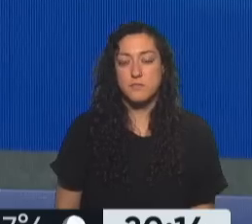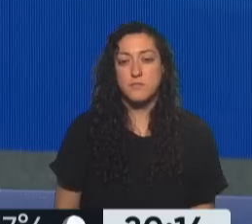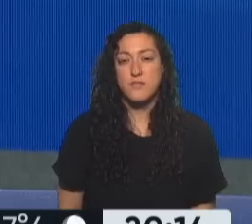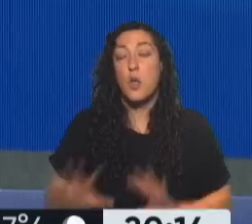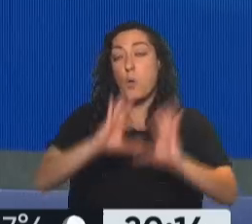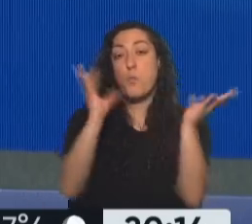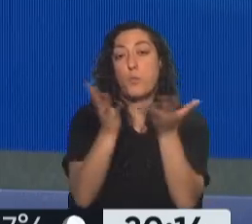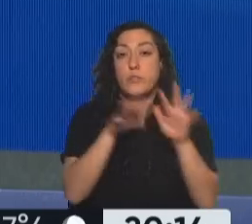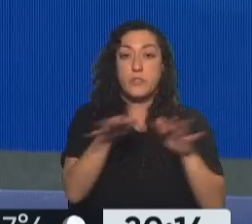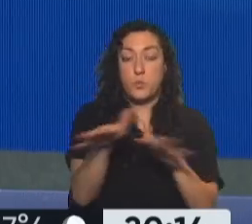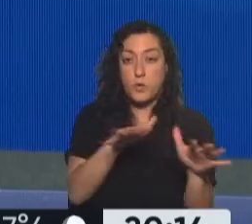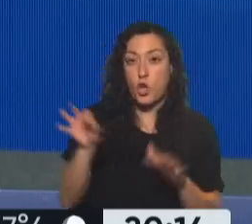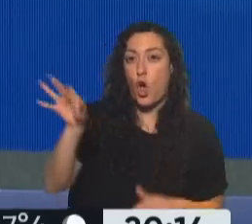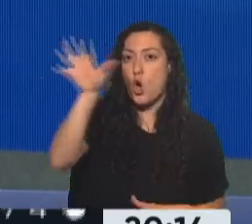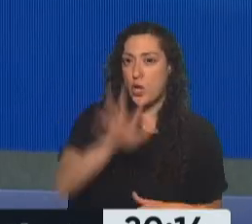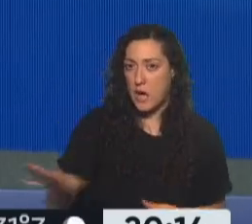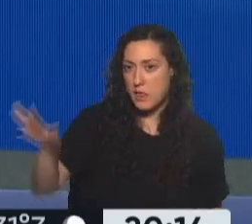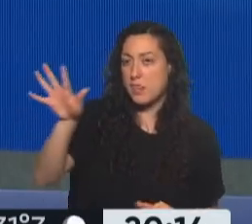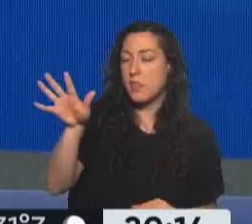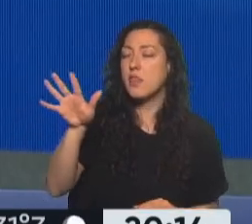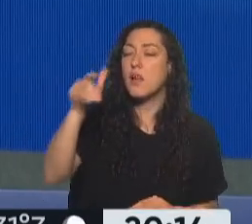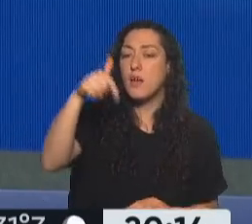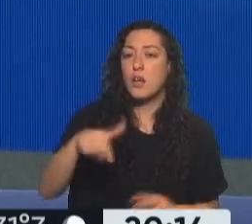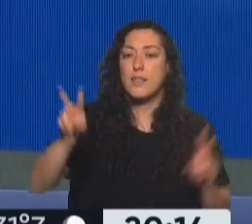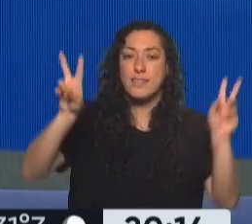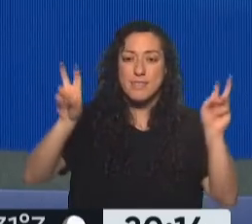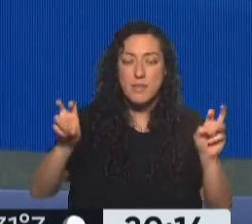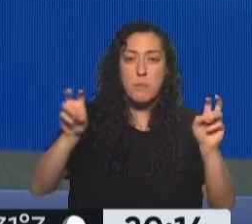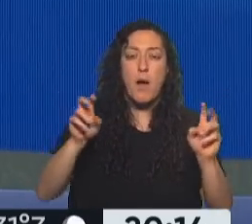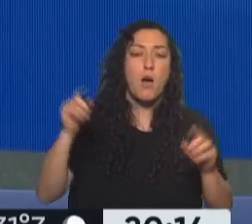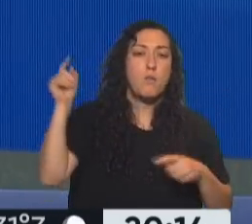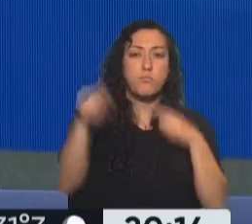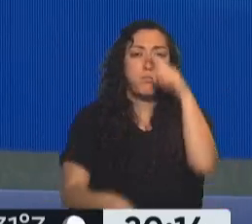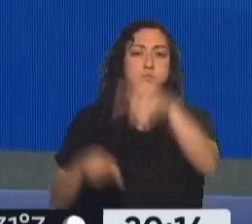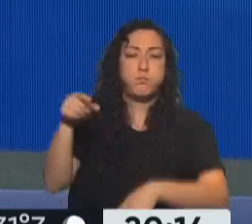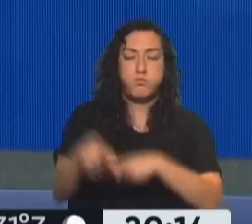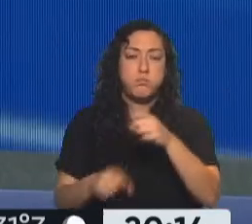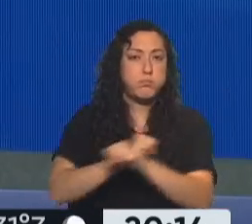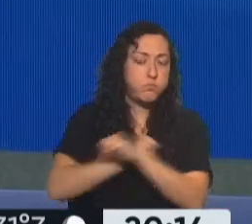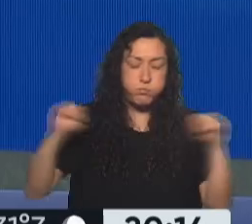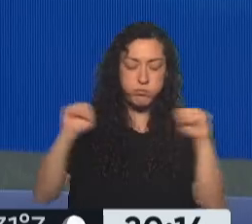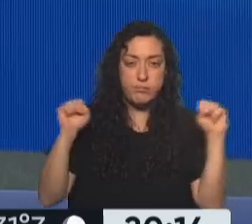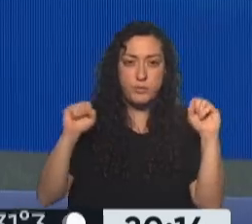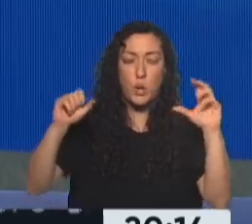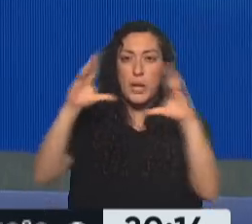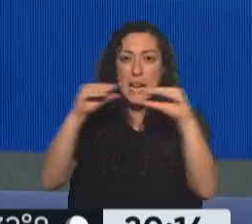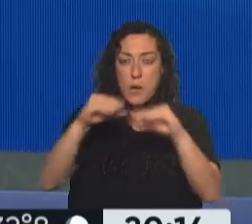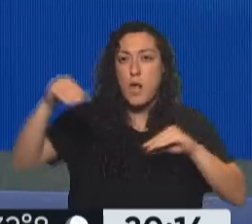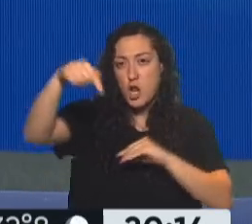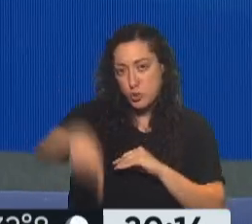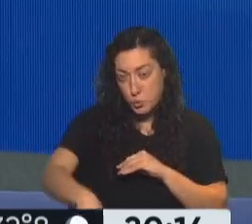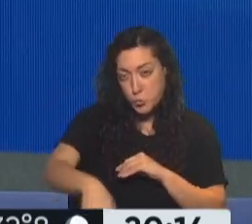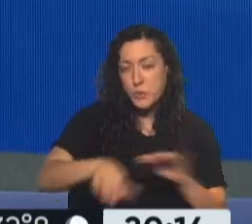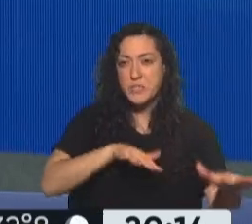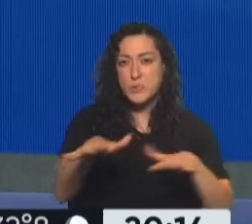Seguimos mirando lo que pasa en Medio Oriente y ahora nos vamos a referir de los bombardeos en el sur del Líbano. Bueno, Leticia, contanos cuál es la